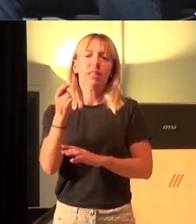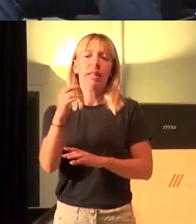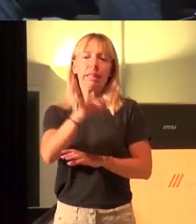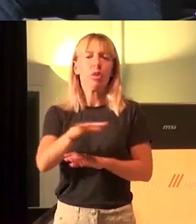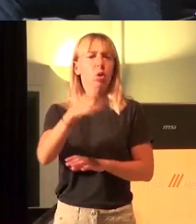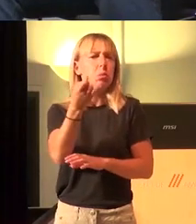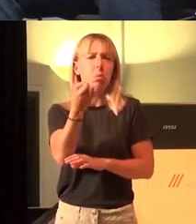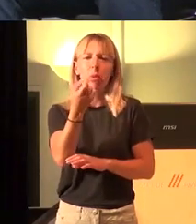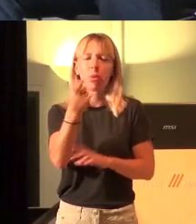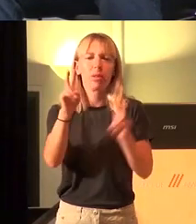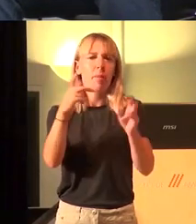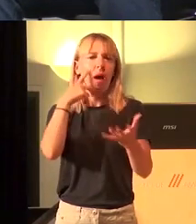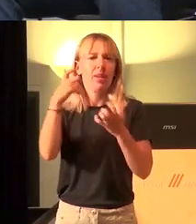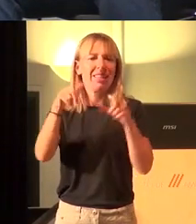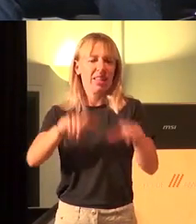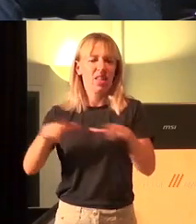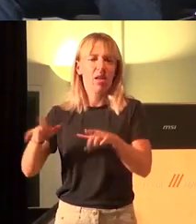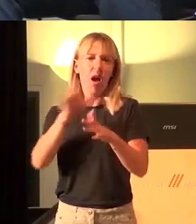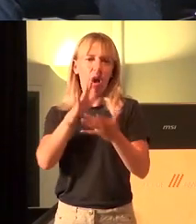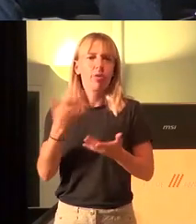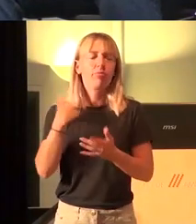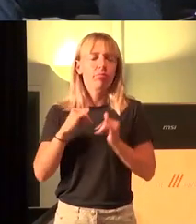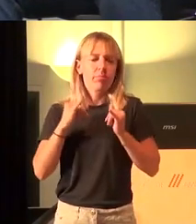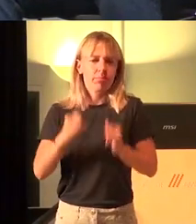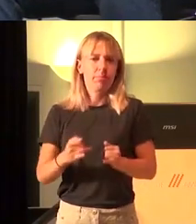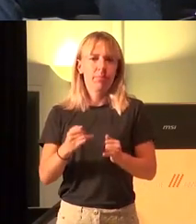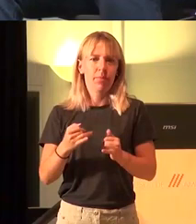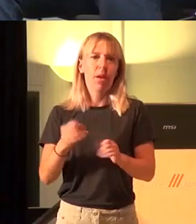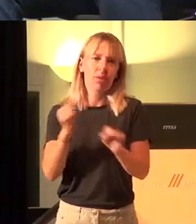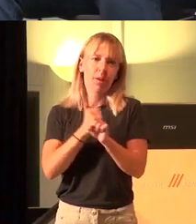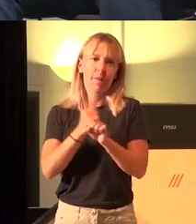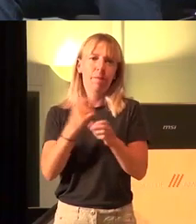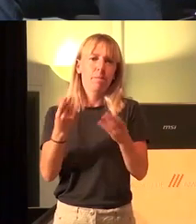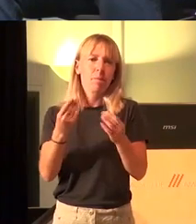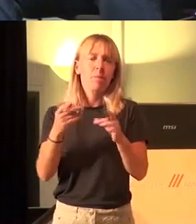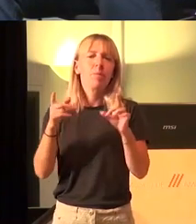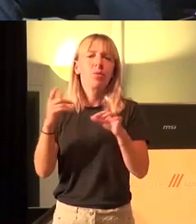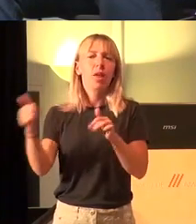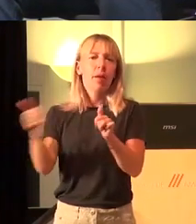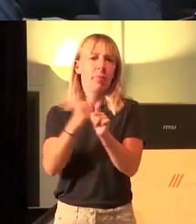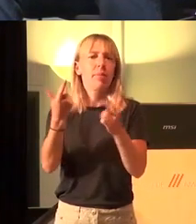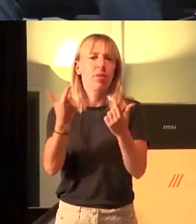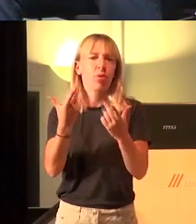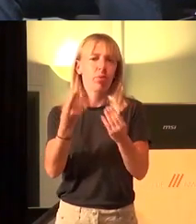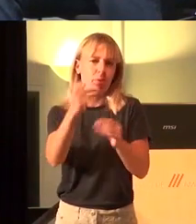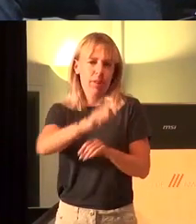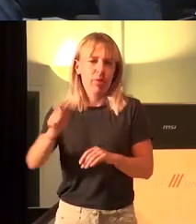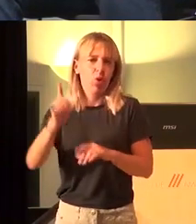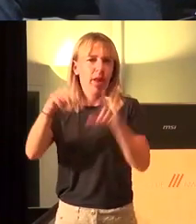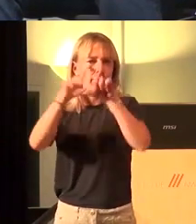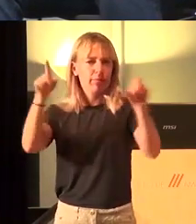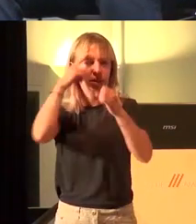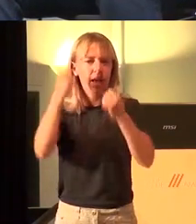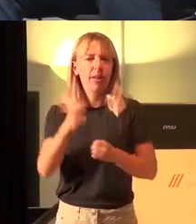sitios en artes escénicas, pero al que hemos llegado por muchos años de trabajo y por el acompañamiento de mucha gente, muchas entidades que nos